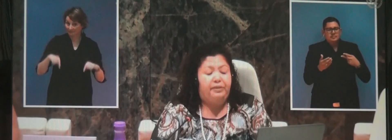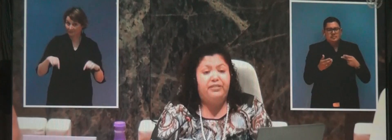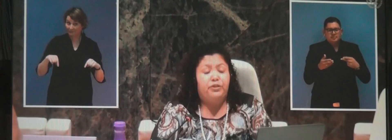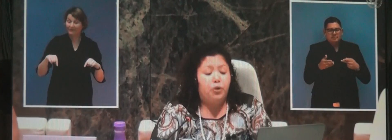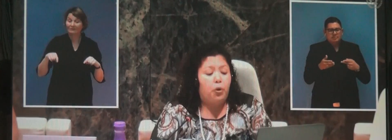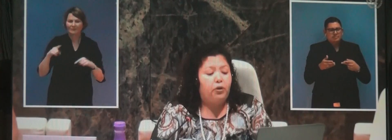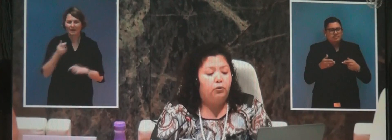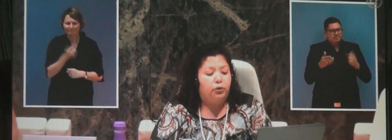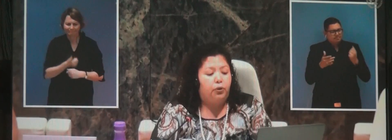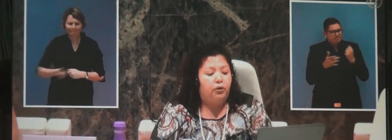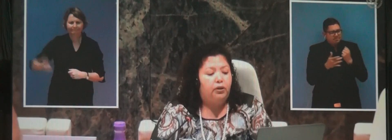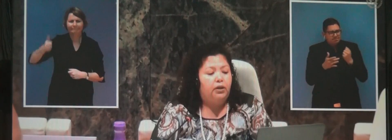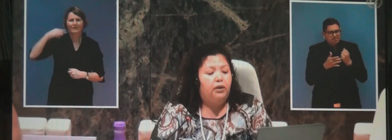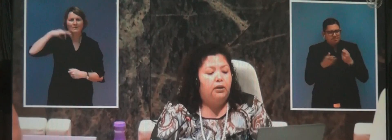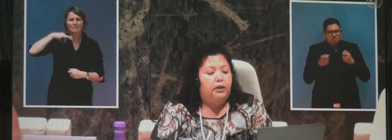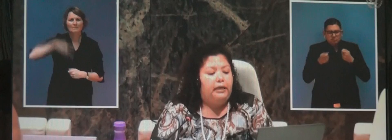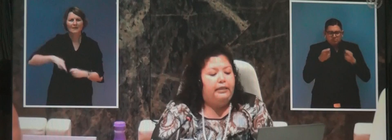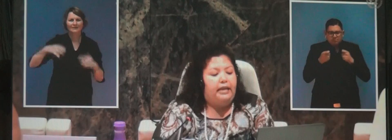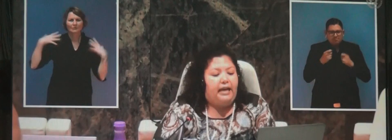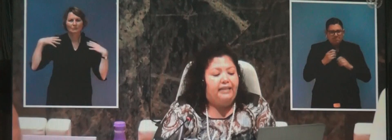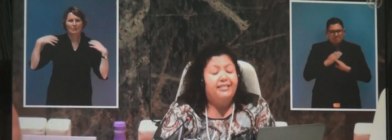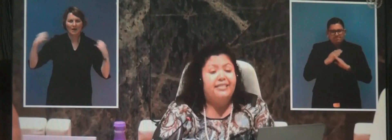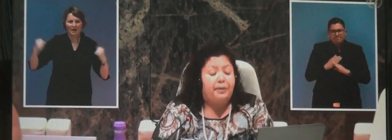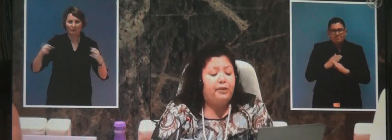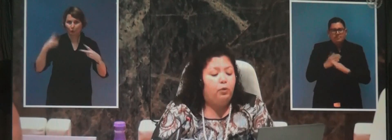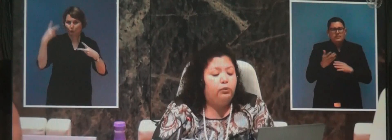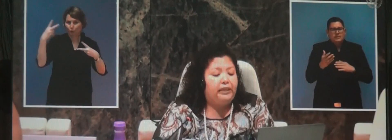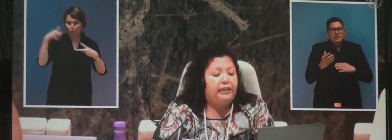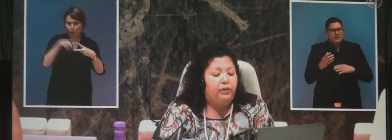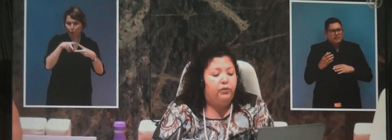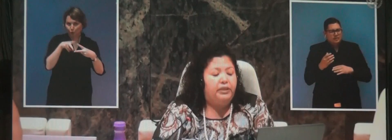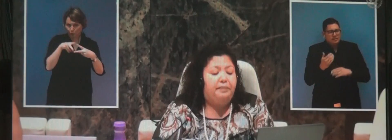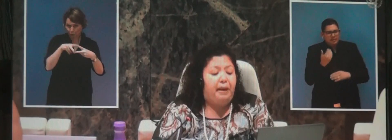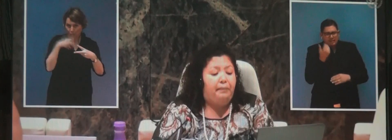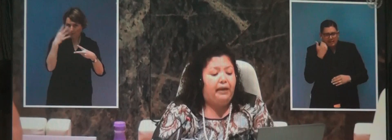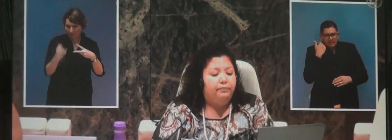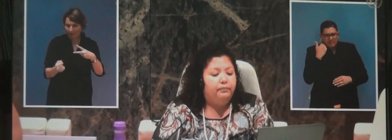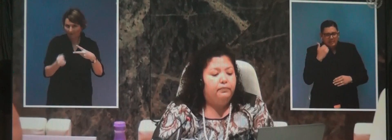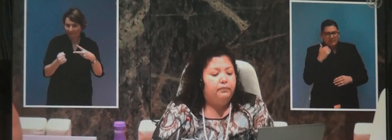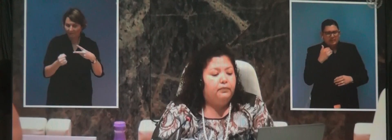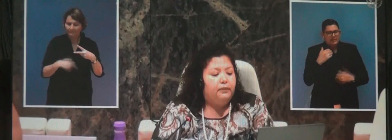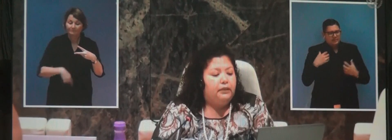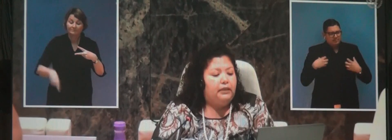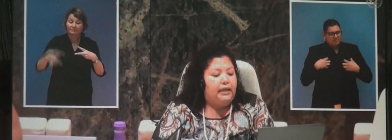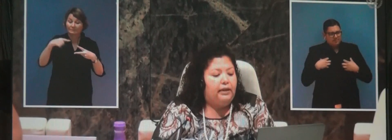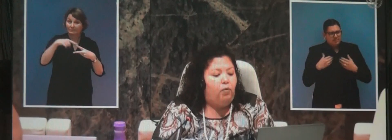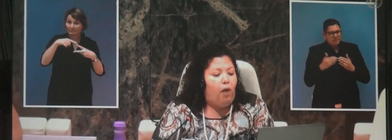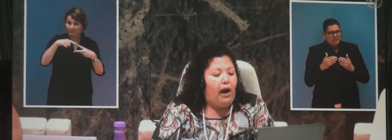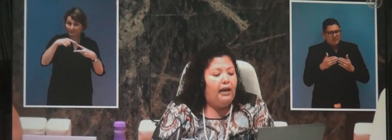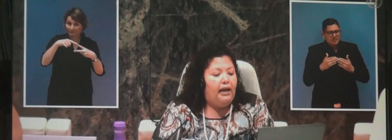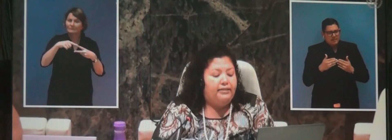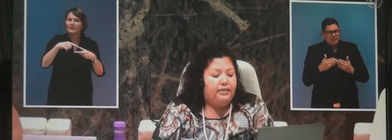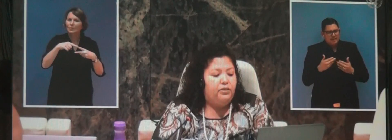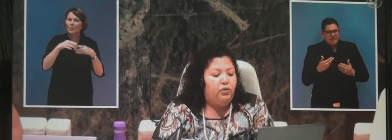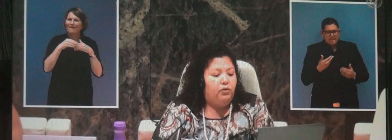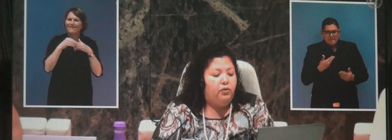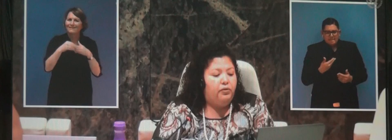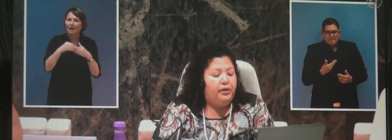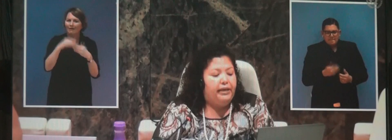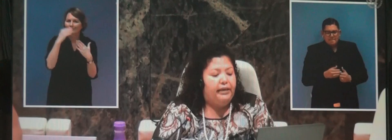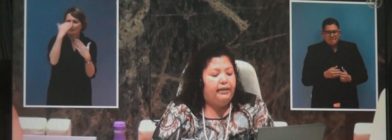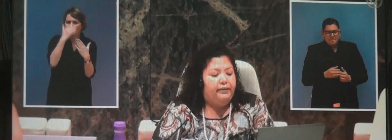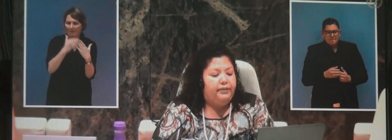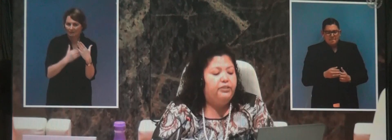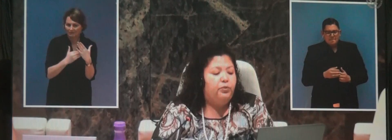para la prevención y control del cáncer cérvico-uterino y de mama, el cual ha